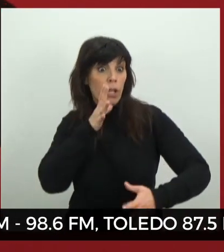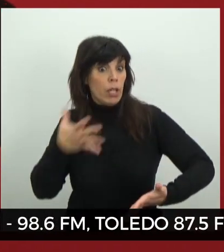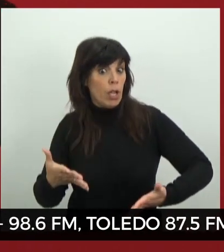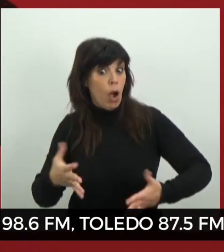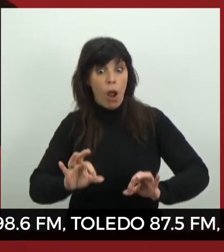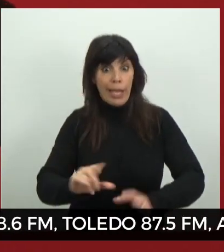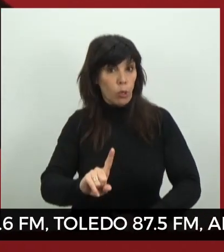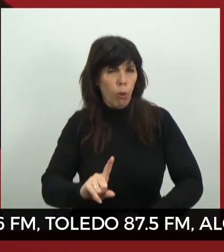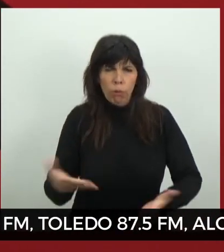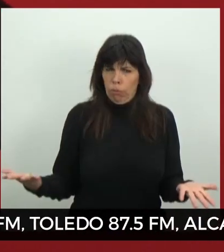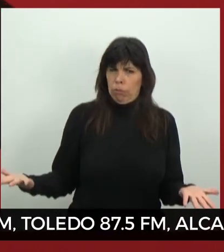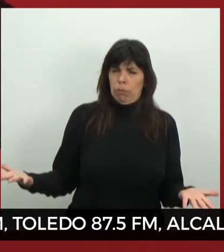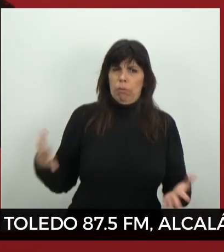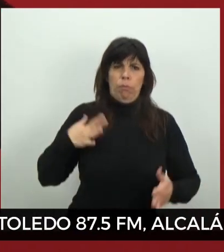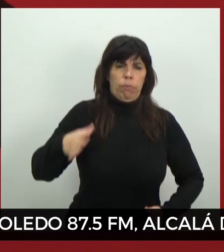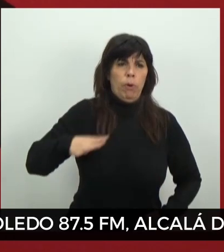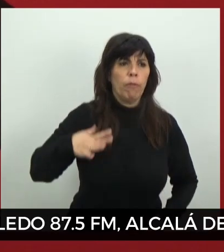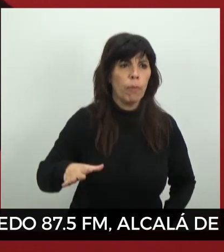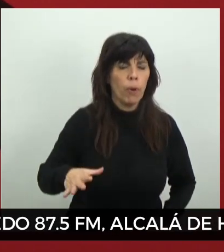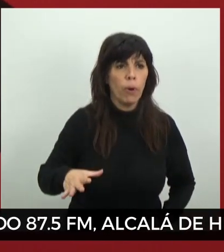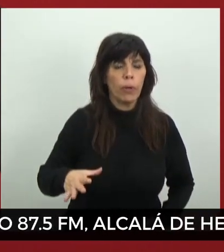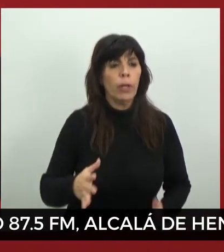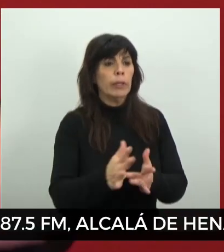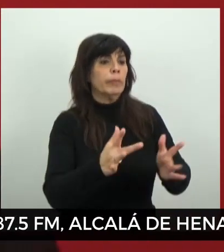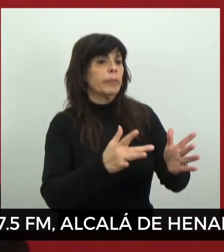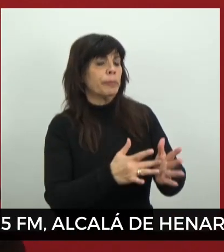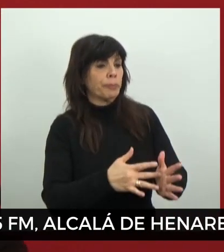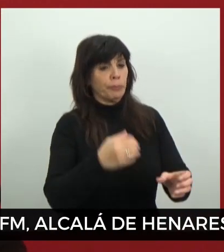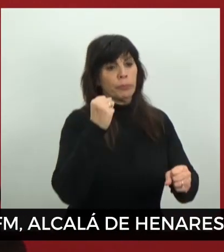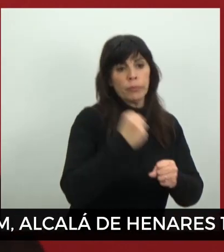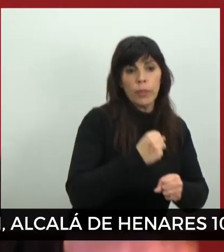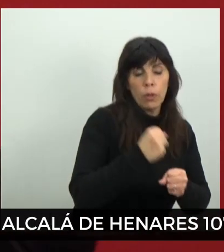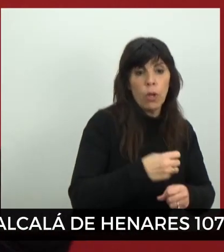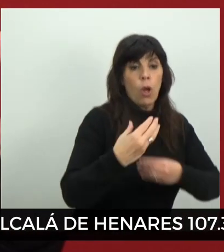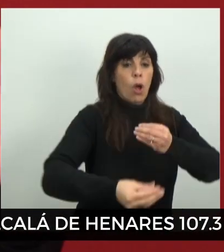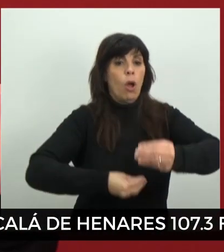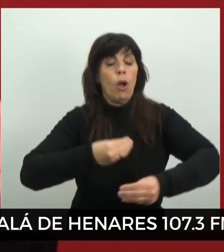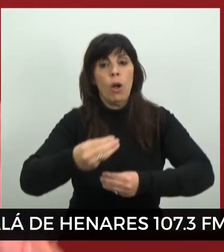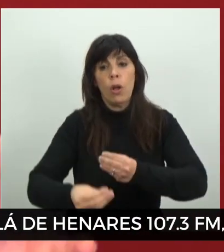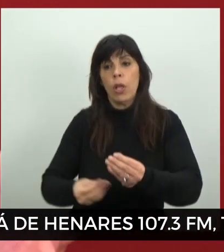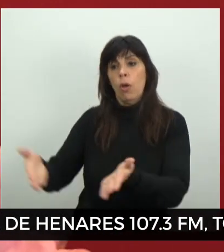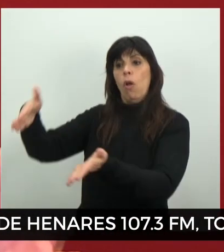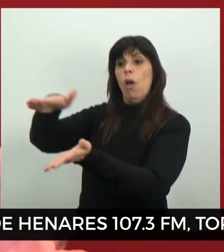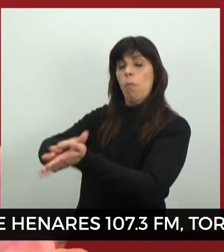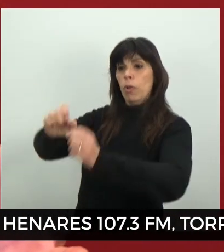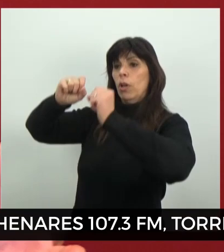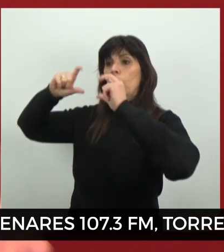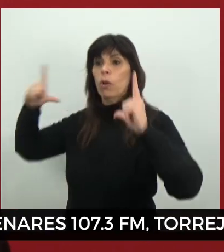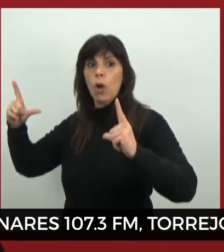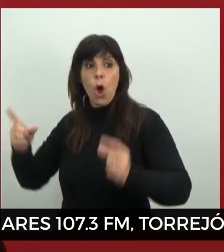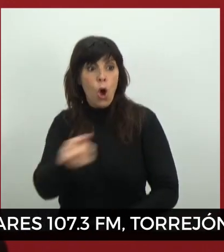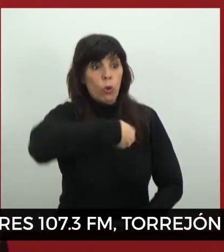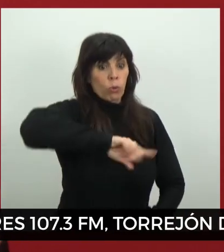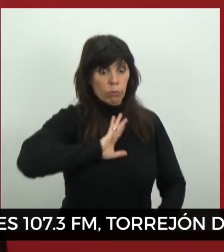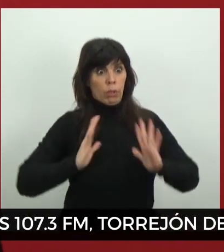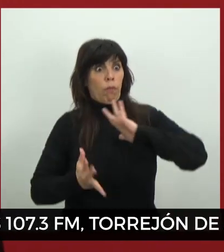vida, la obra, la muerte, la resurrección de Jesucristo, la hemos convertido en una cultura. Y